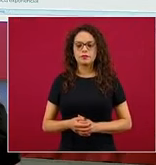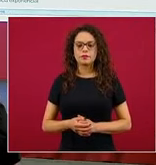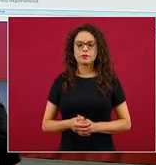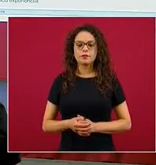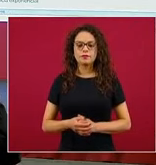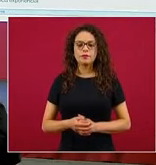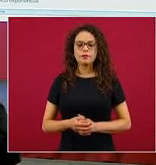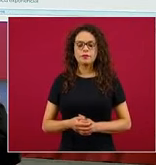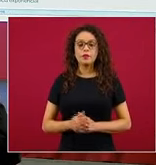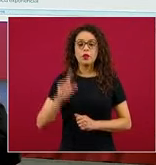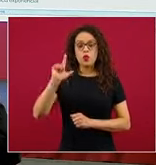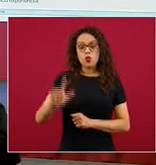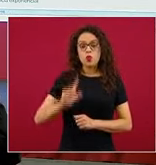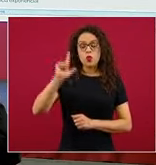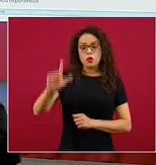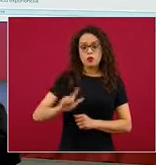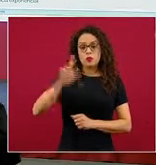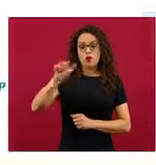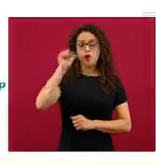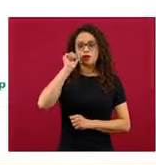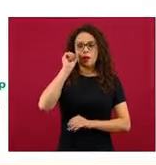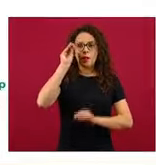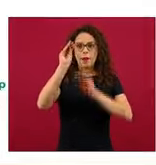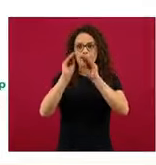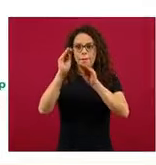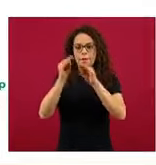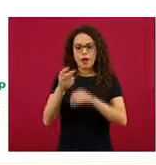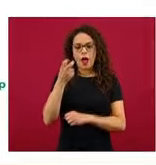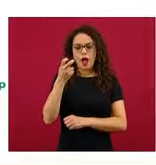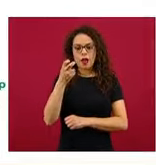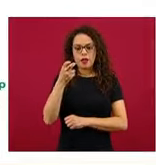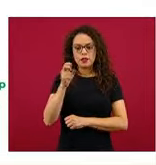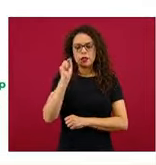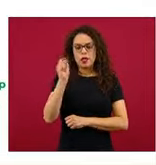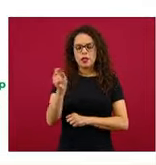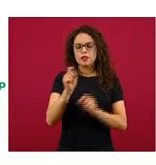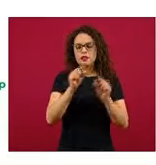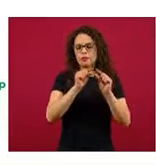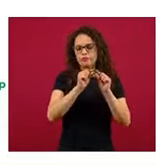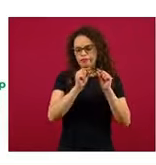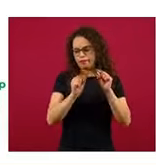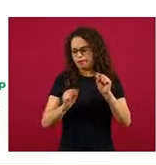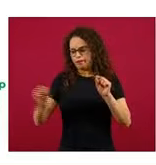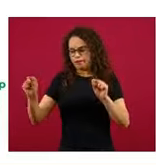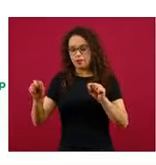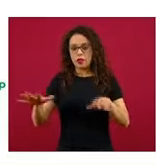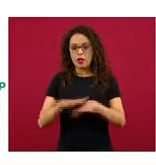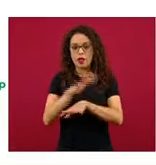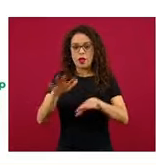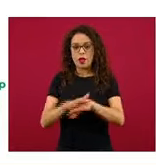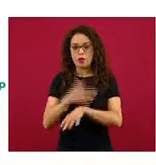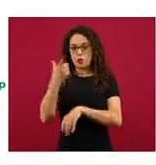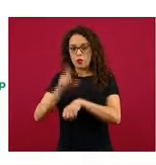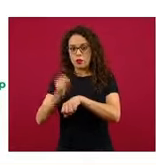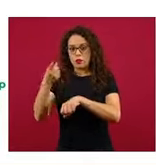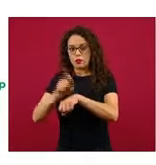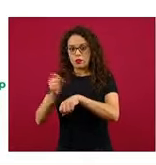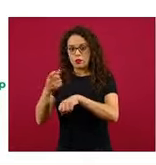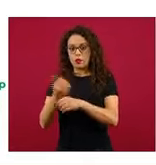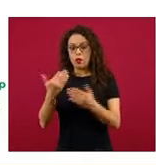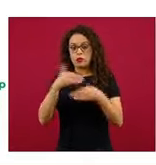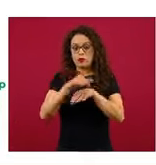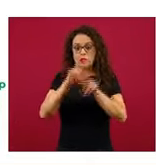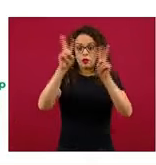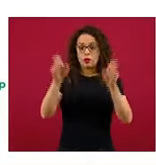días lunes, que tienen que ver precisamente con el porcentaje de cambio semanal de casos de hospitalizaciones y de